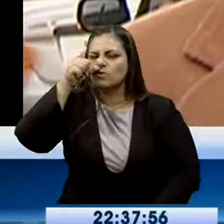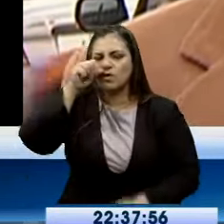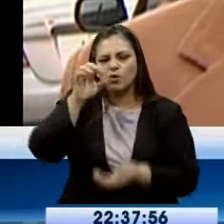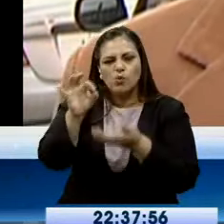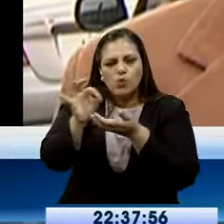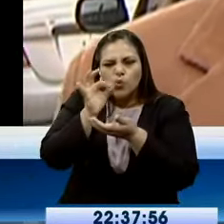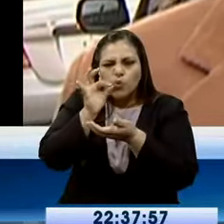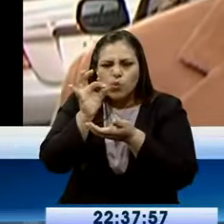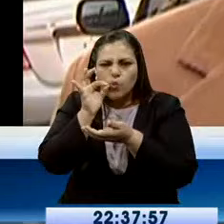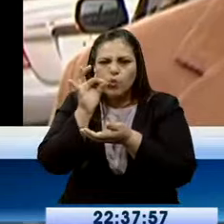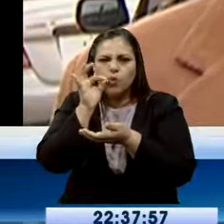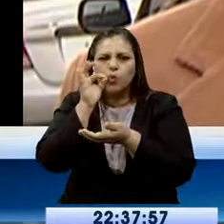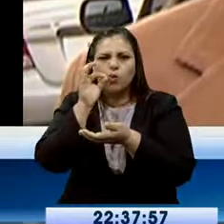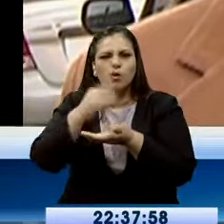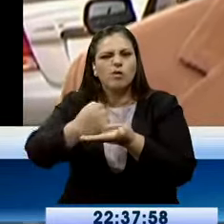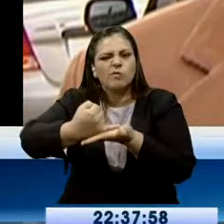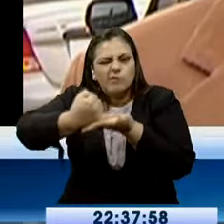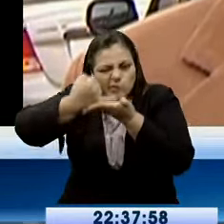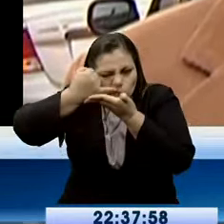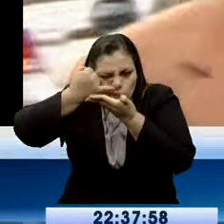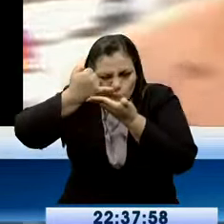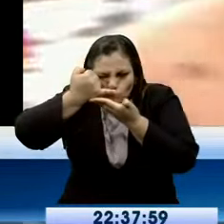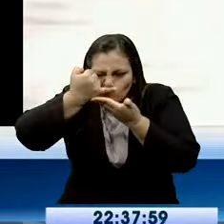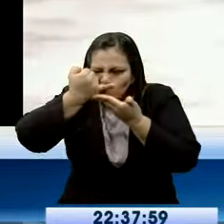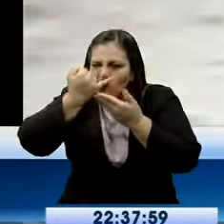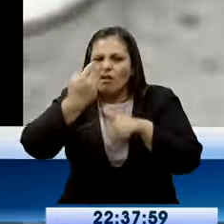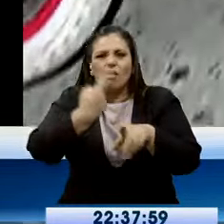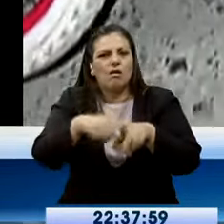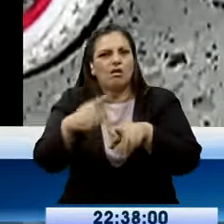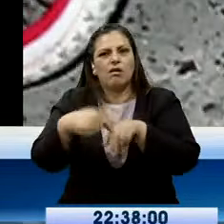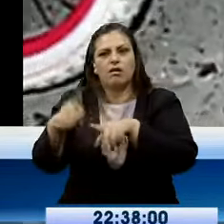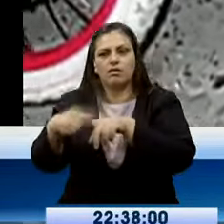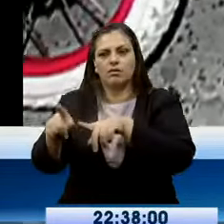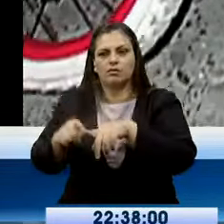a consumir las sustancias sujetas a fiscalización.